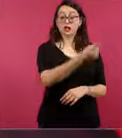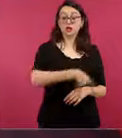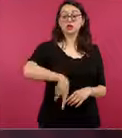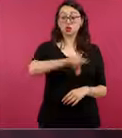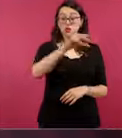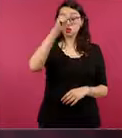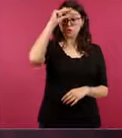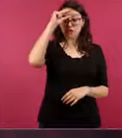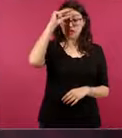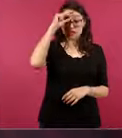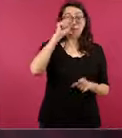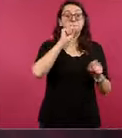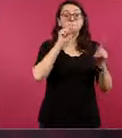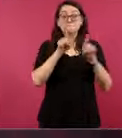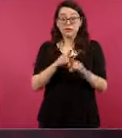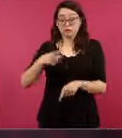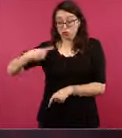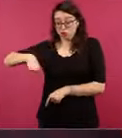cercanos a nosotros.